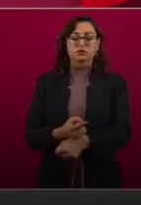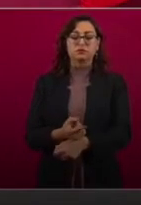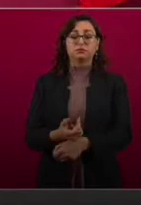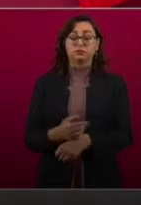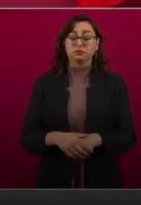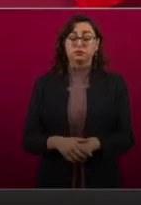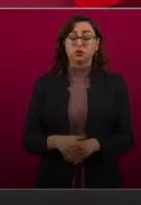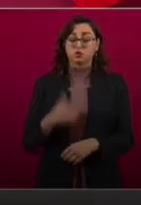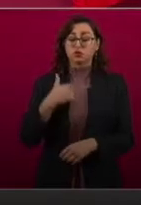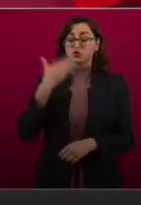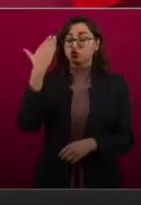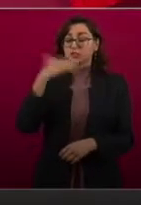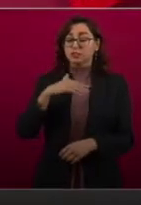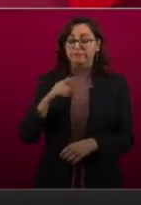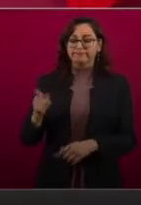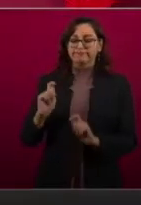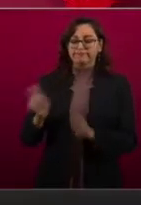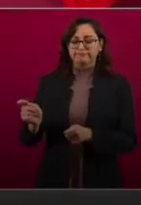y va a ayudarnos